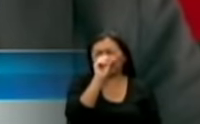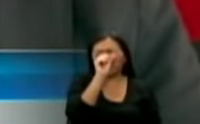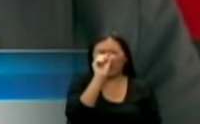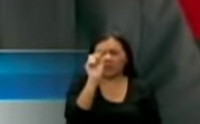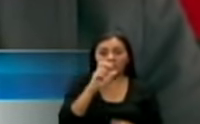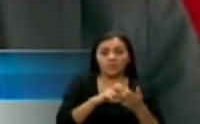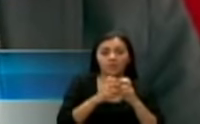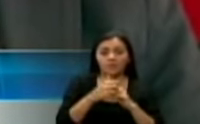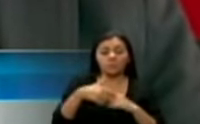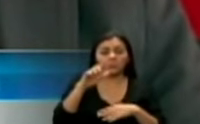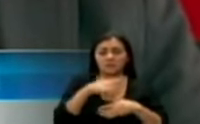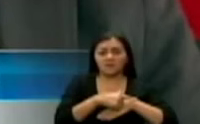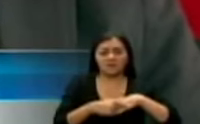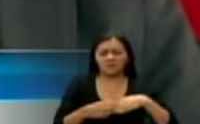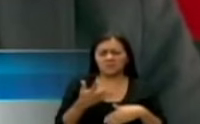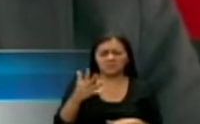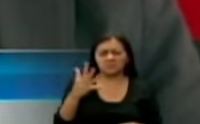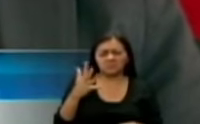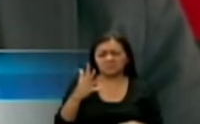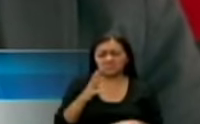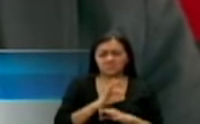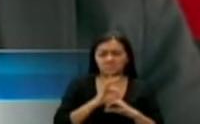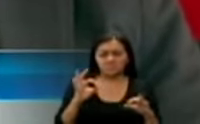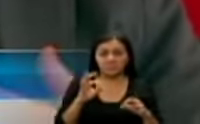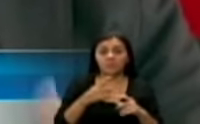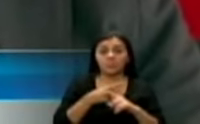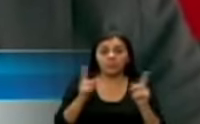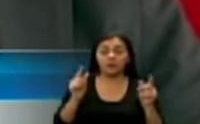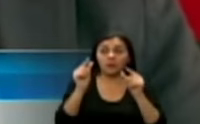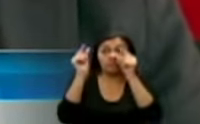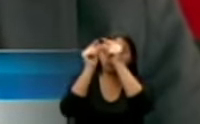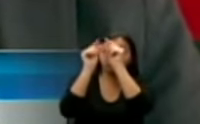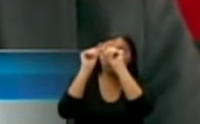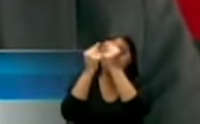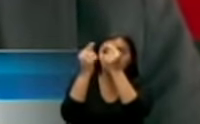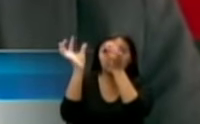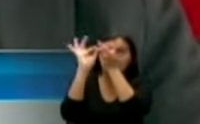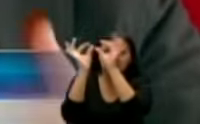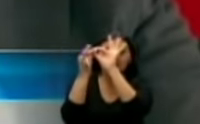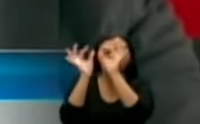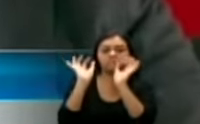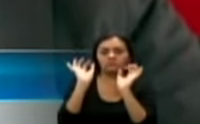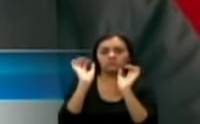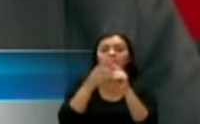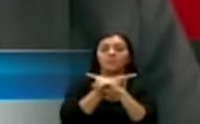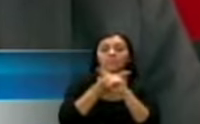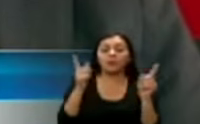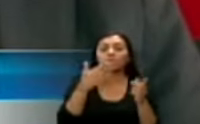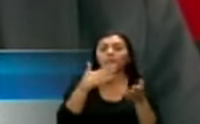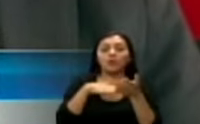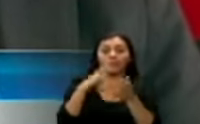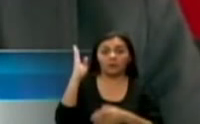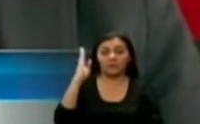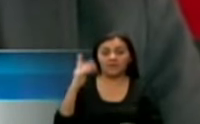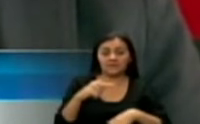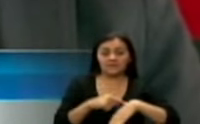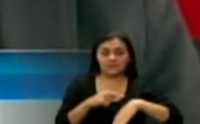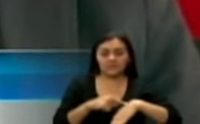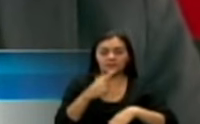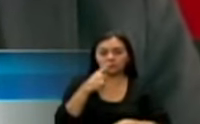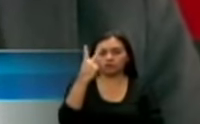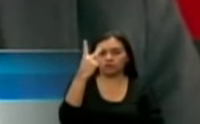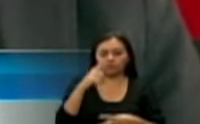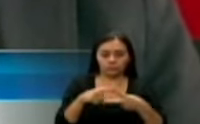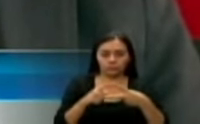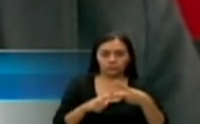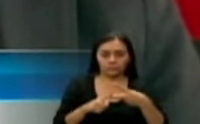resortes con el poder. Y lo que sí me parece significativo en el caso brasileño son dos cosas. En